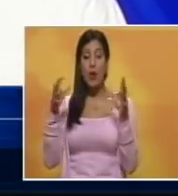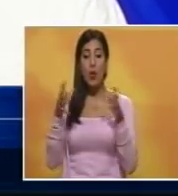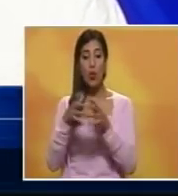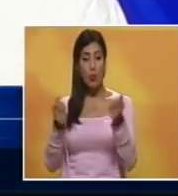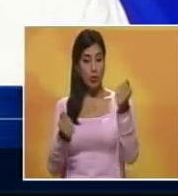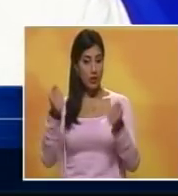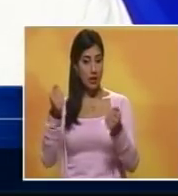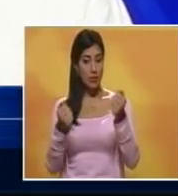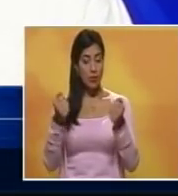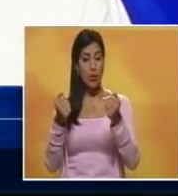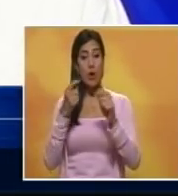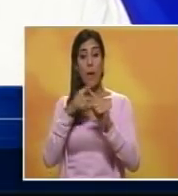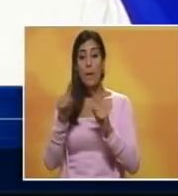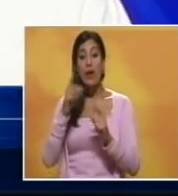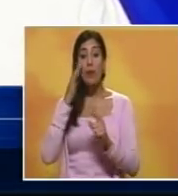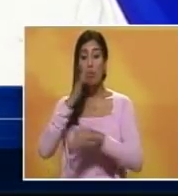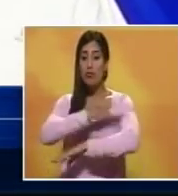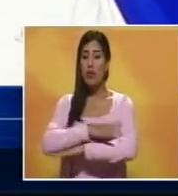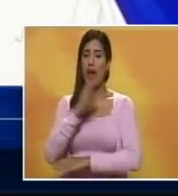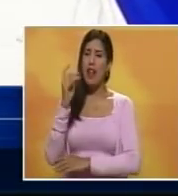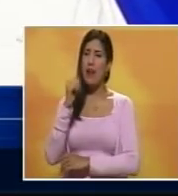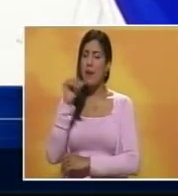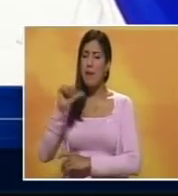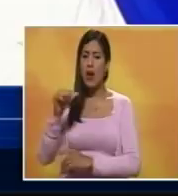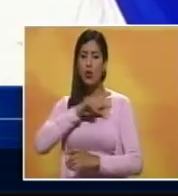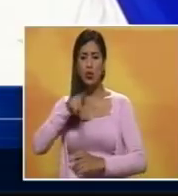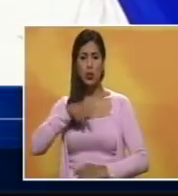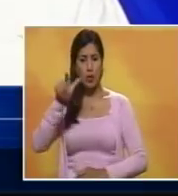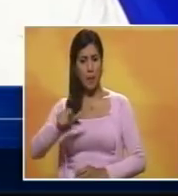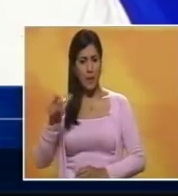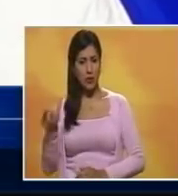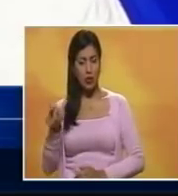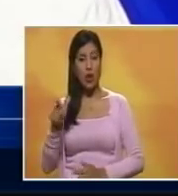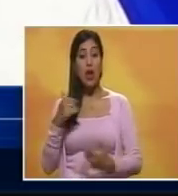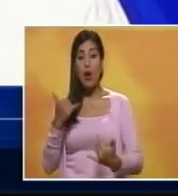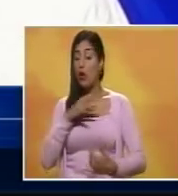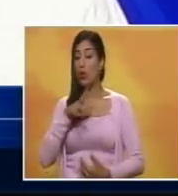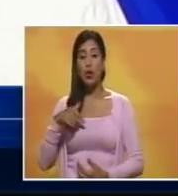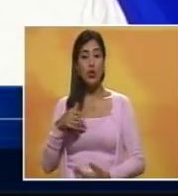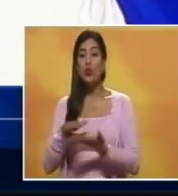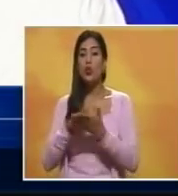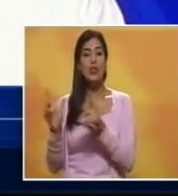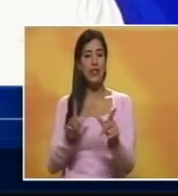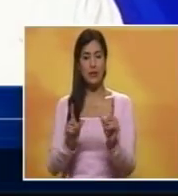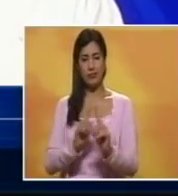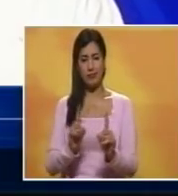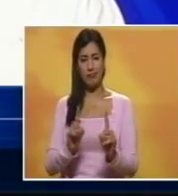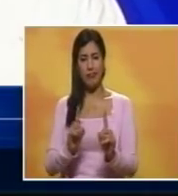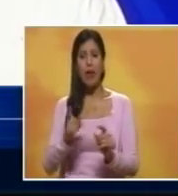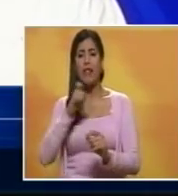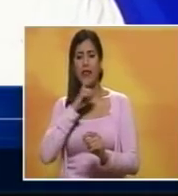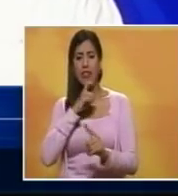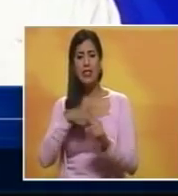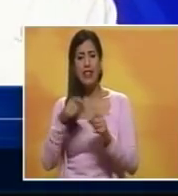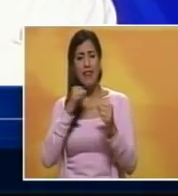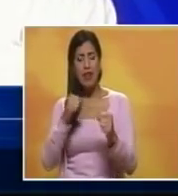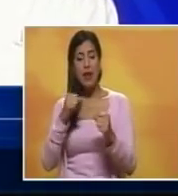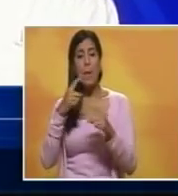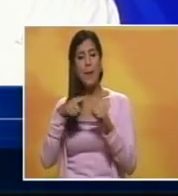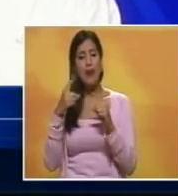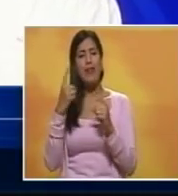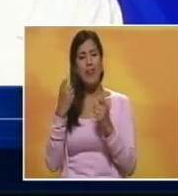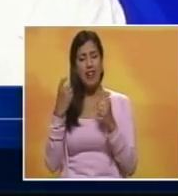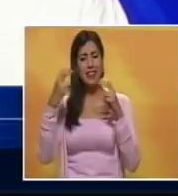sector transporte y teniendo una actitud muy diáfana hacia nuestros usuarios. La situación no está resuelta, es sumamente complicada, pero creemos que es el